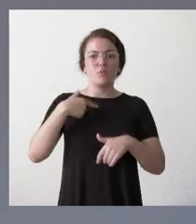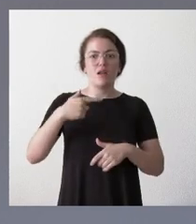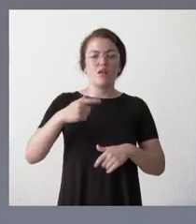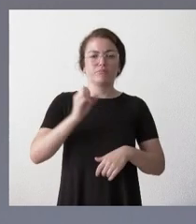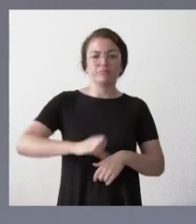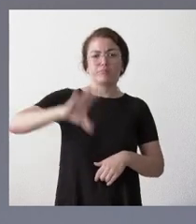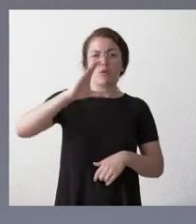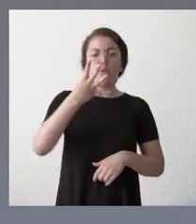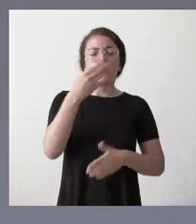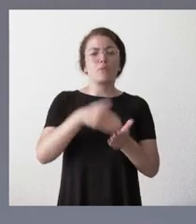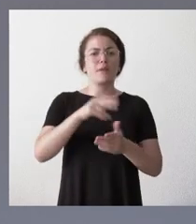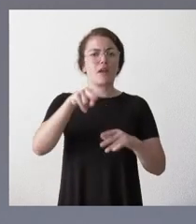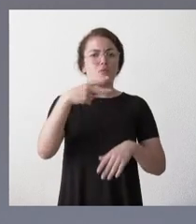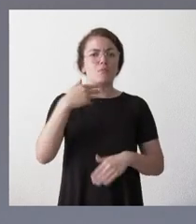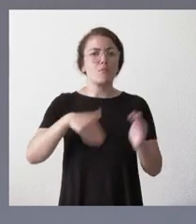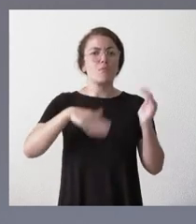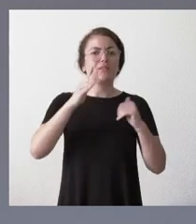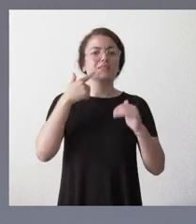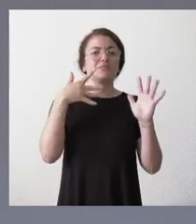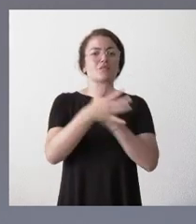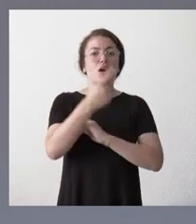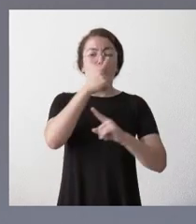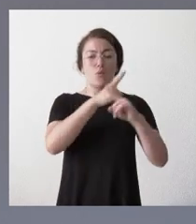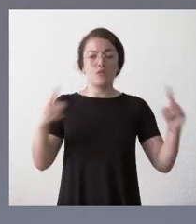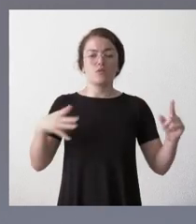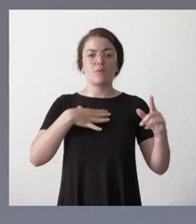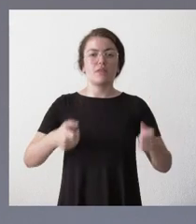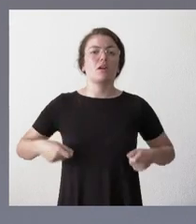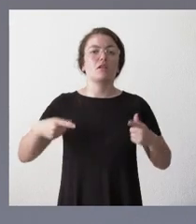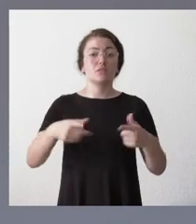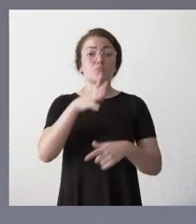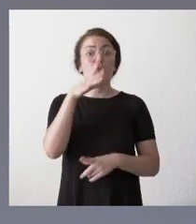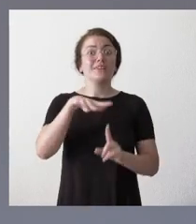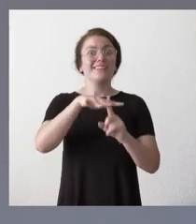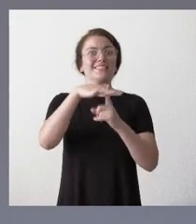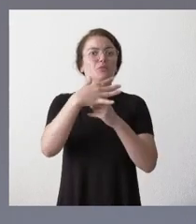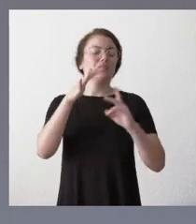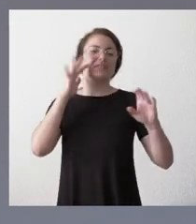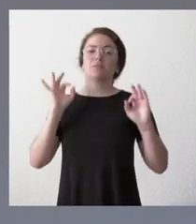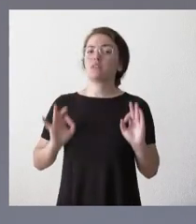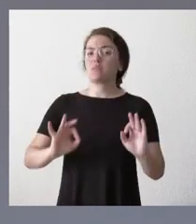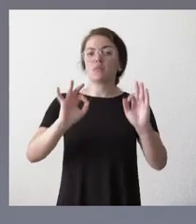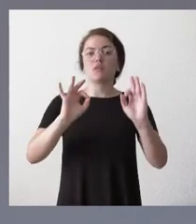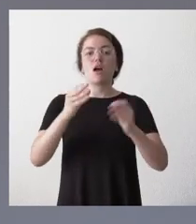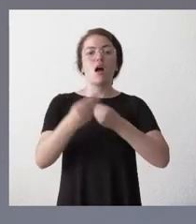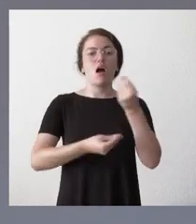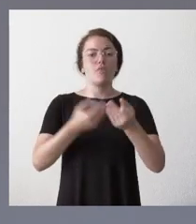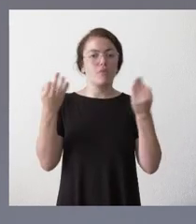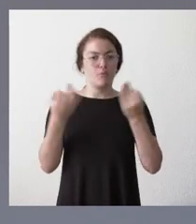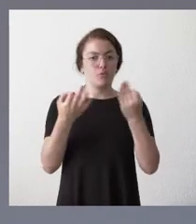4.000 euros a gastar durante un año. Debido a la situación tan excepcional, lo que vamos a hacer